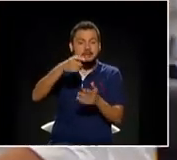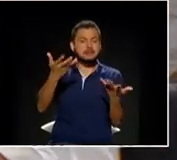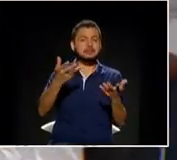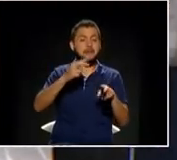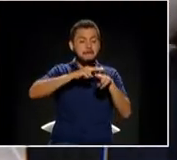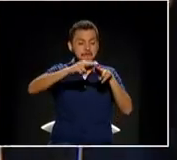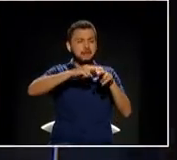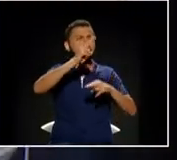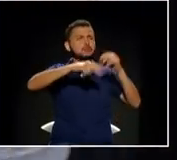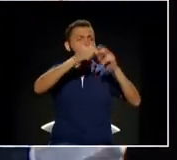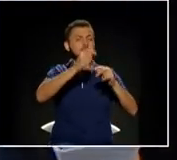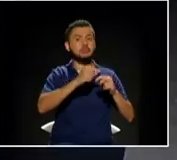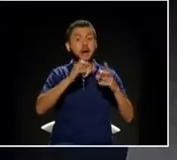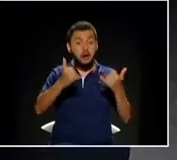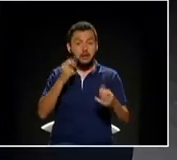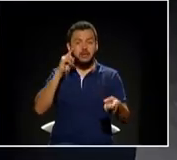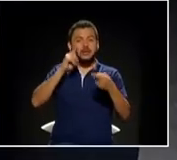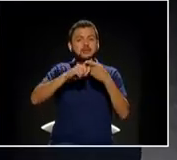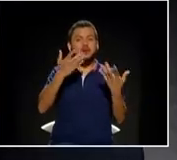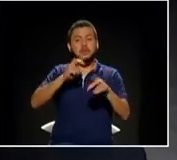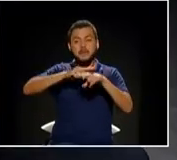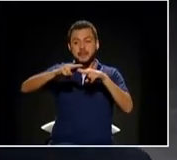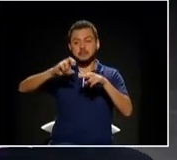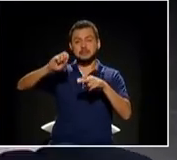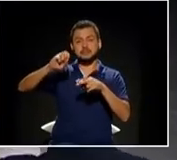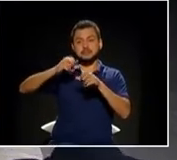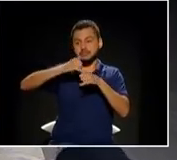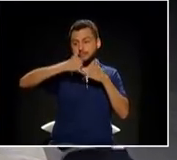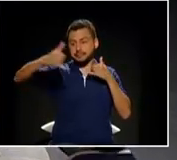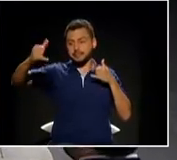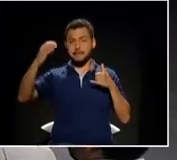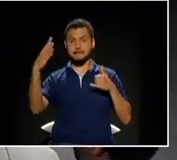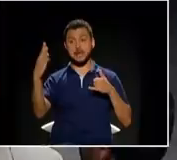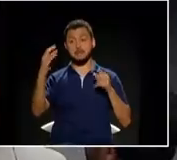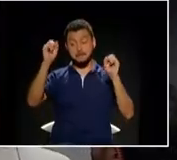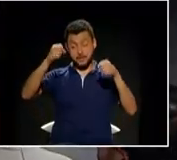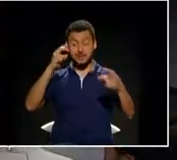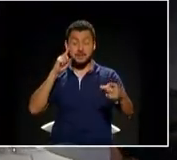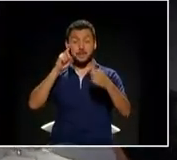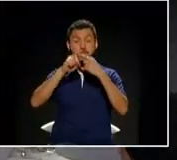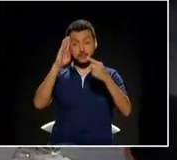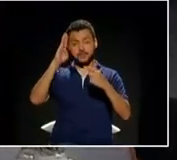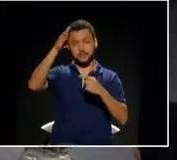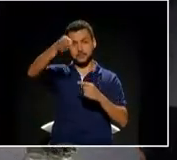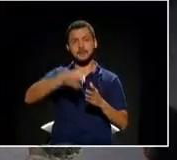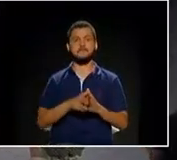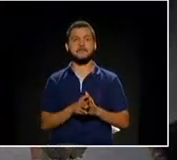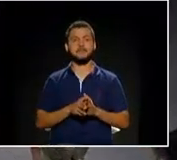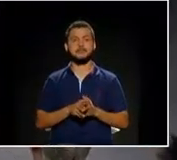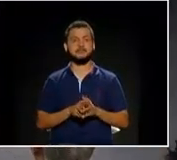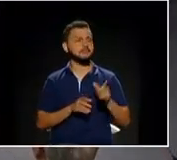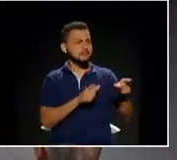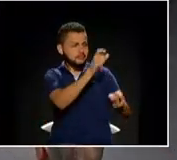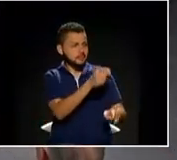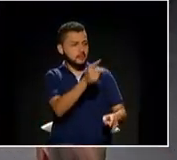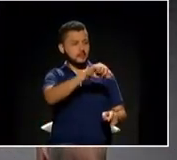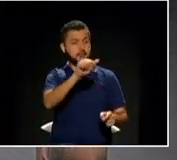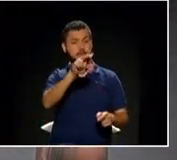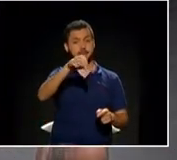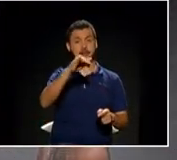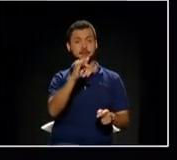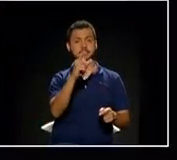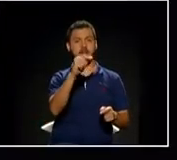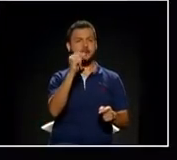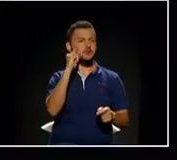capacidad los antioqueños candidato santiago gómez qué opina de la respuesta del candidato el actual metro terminamos de apagarlo en el